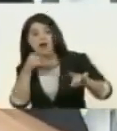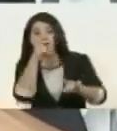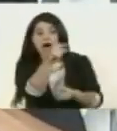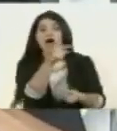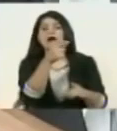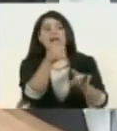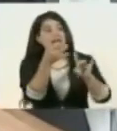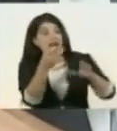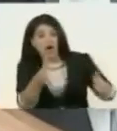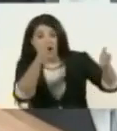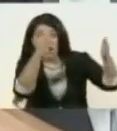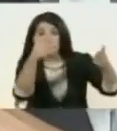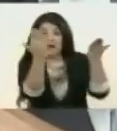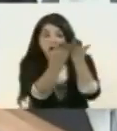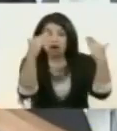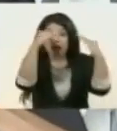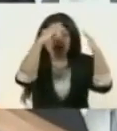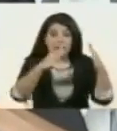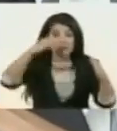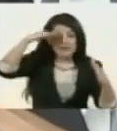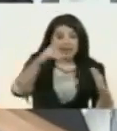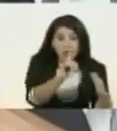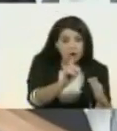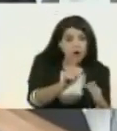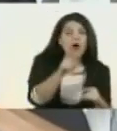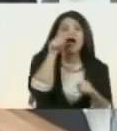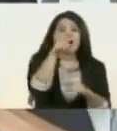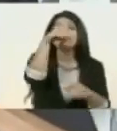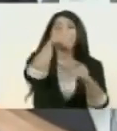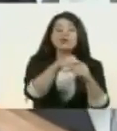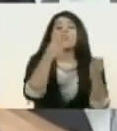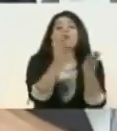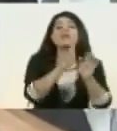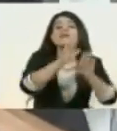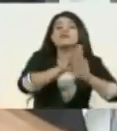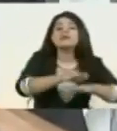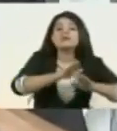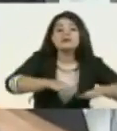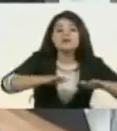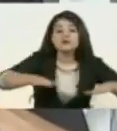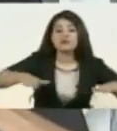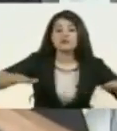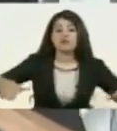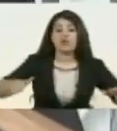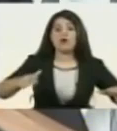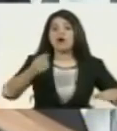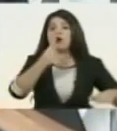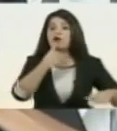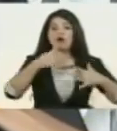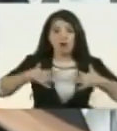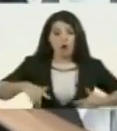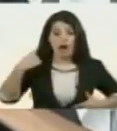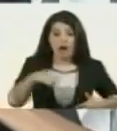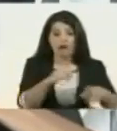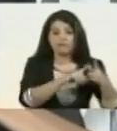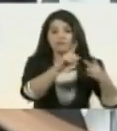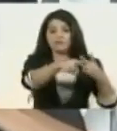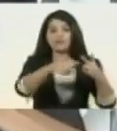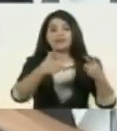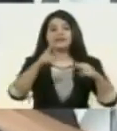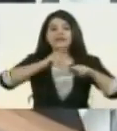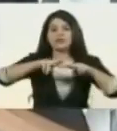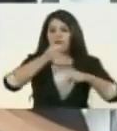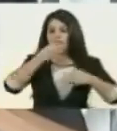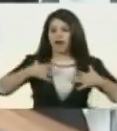instalación militar, también están atacando una instalación educativa donde hay niños de educación inicial, donde hay jóvenes